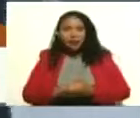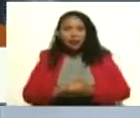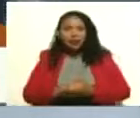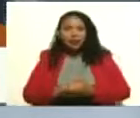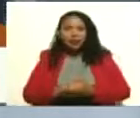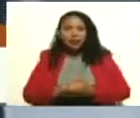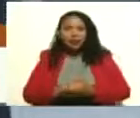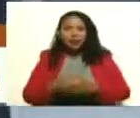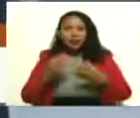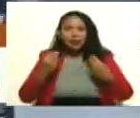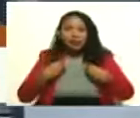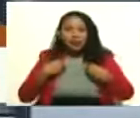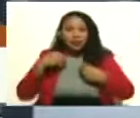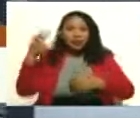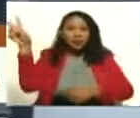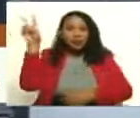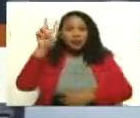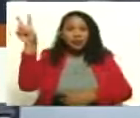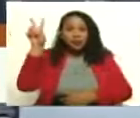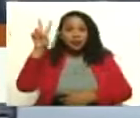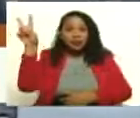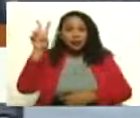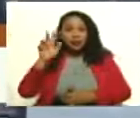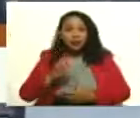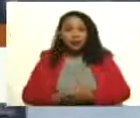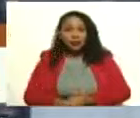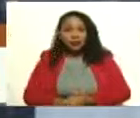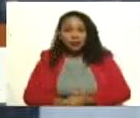¡Que viva Venezuela!